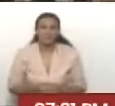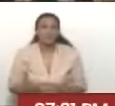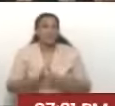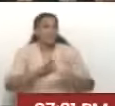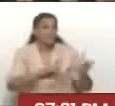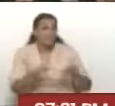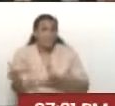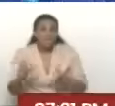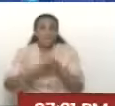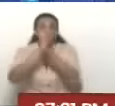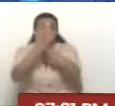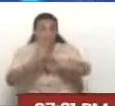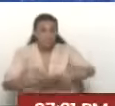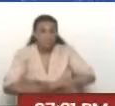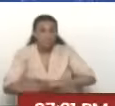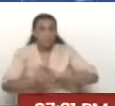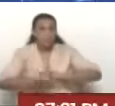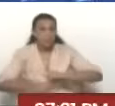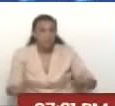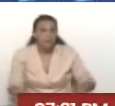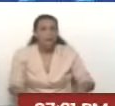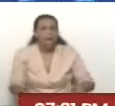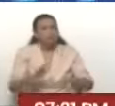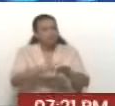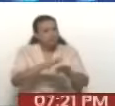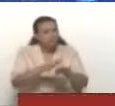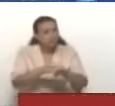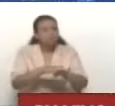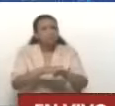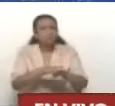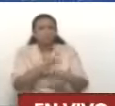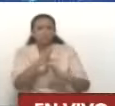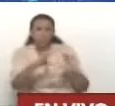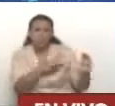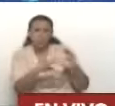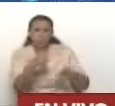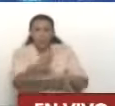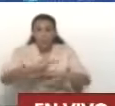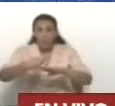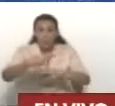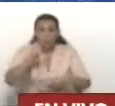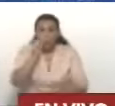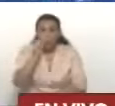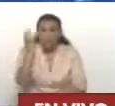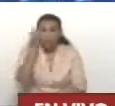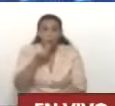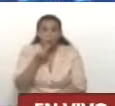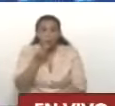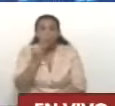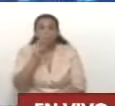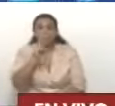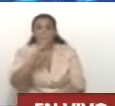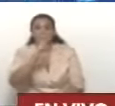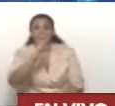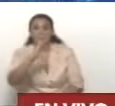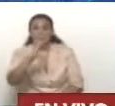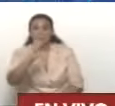Y cuando salimos, yo le dije al gobernador, este muchacho, Víctor Clark,